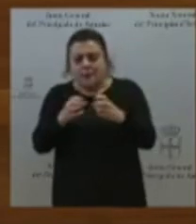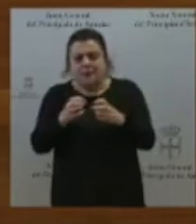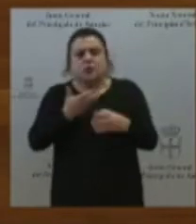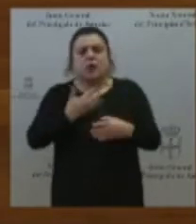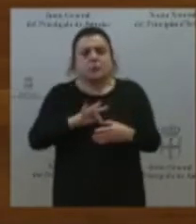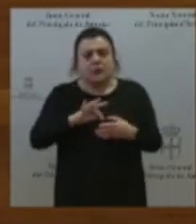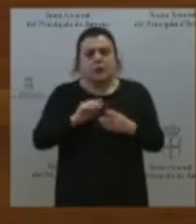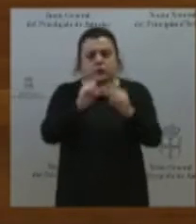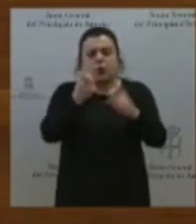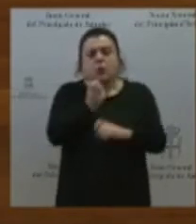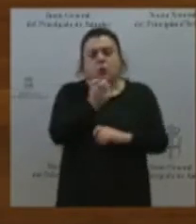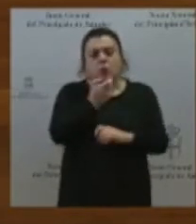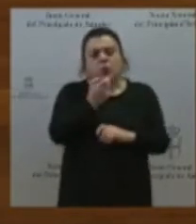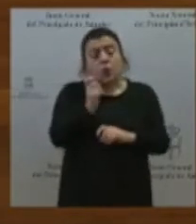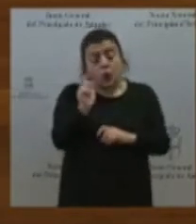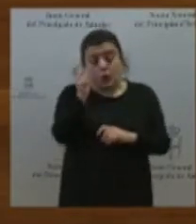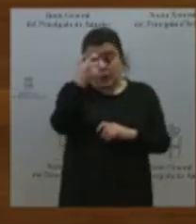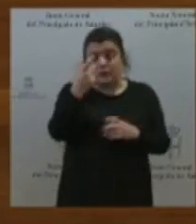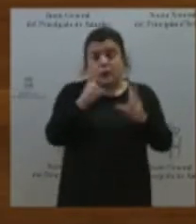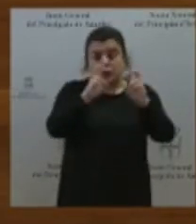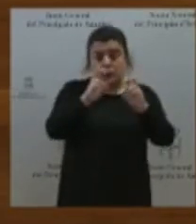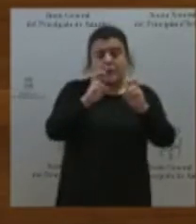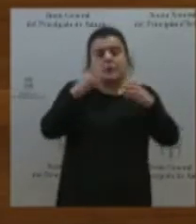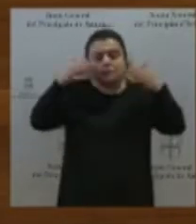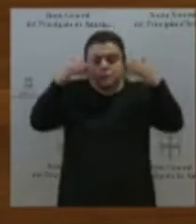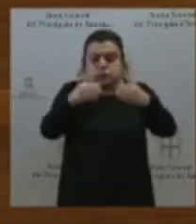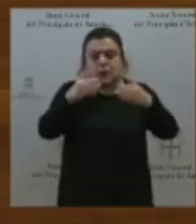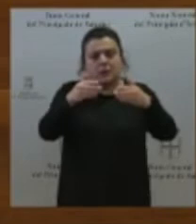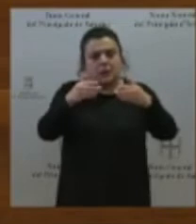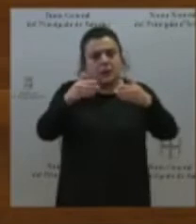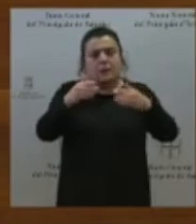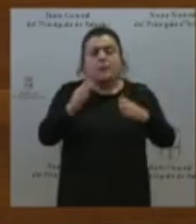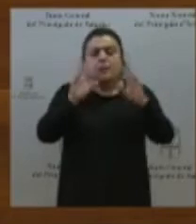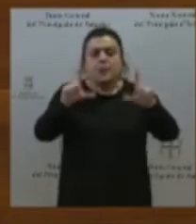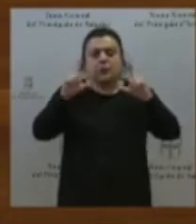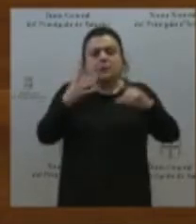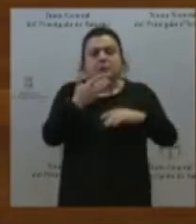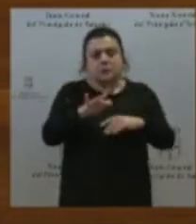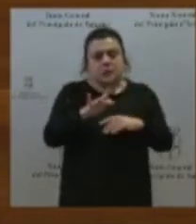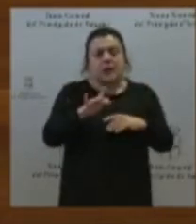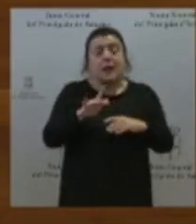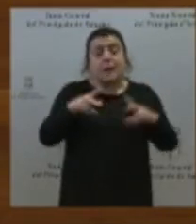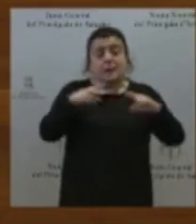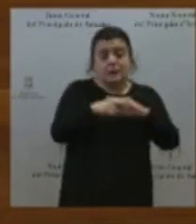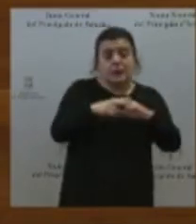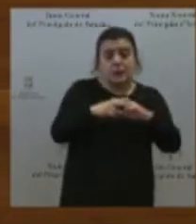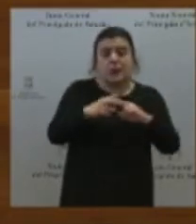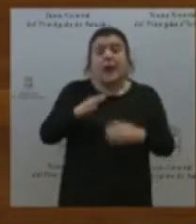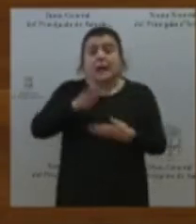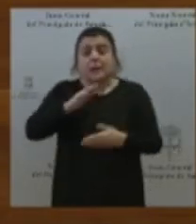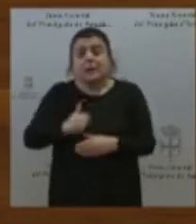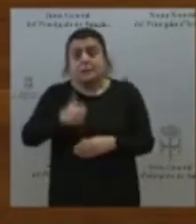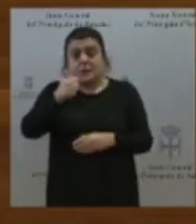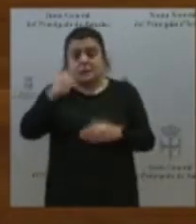la prevención y que aumente la capacidad de la atención primaria. También debería impulsarse con la mayor diafanidad y